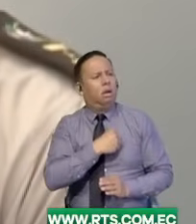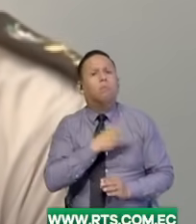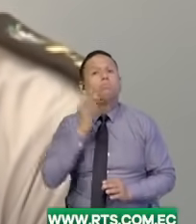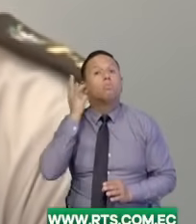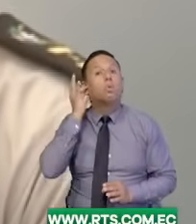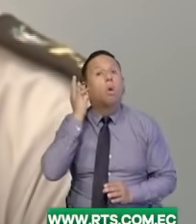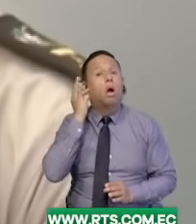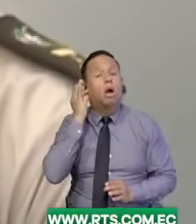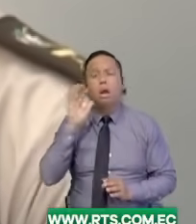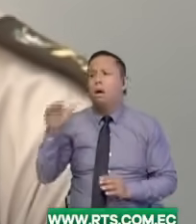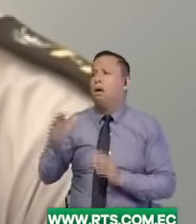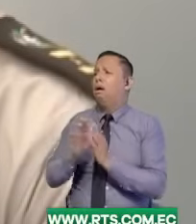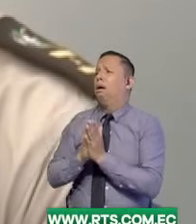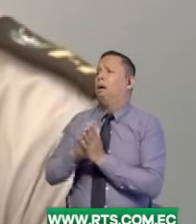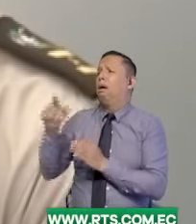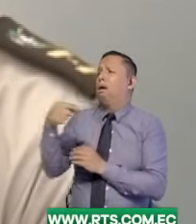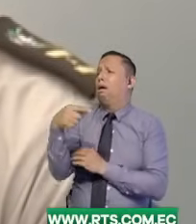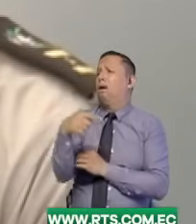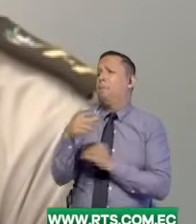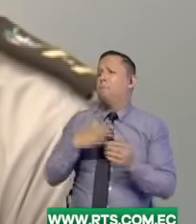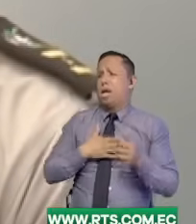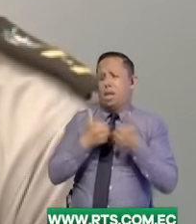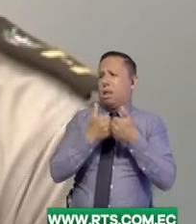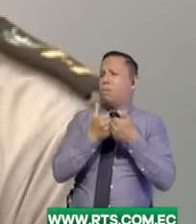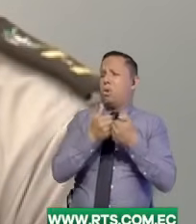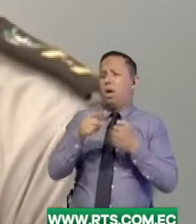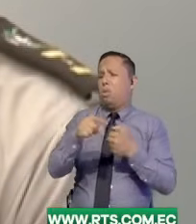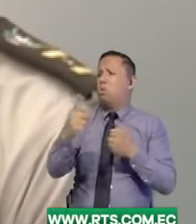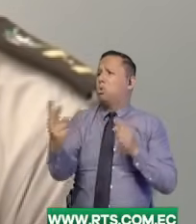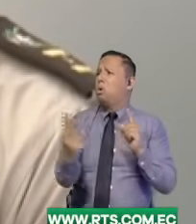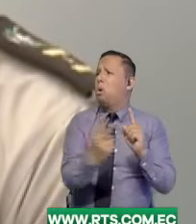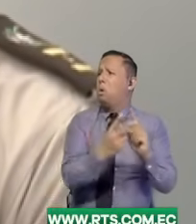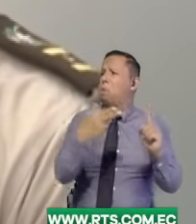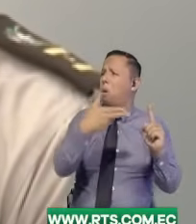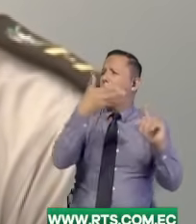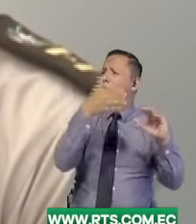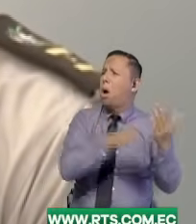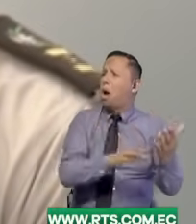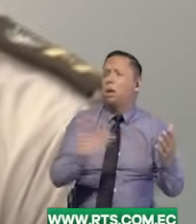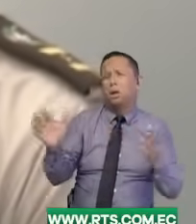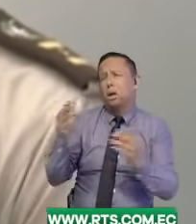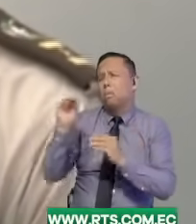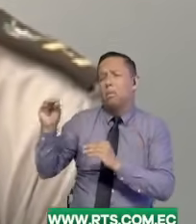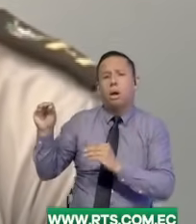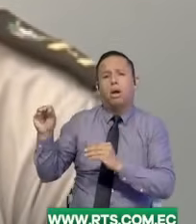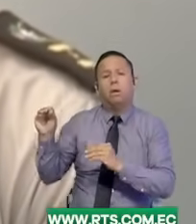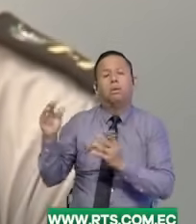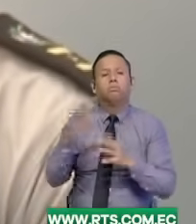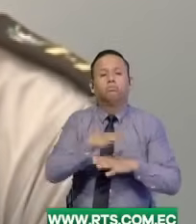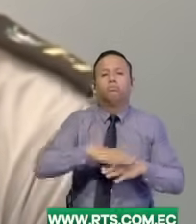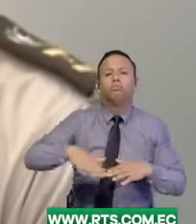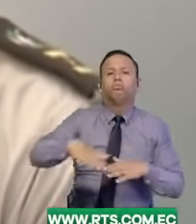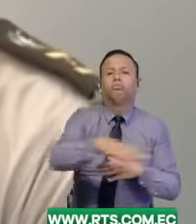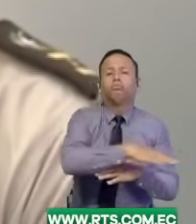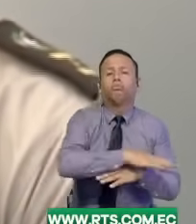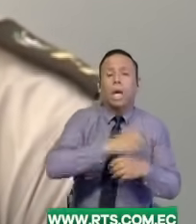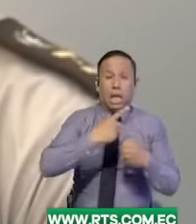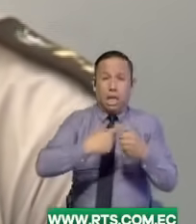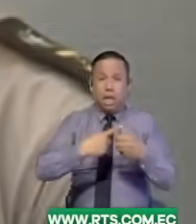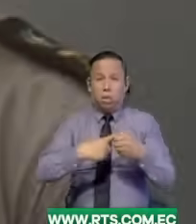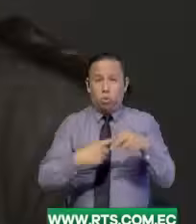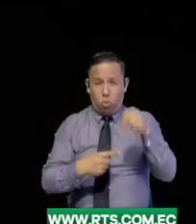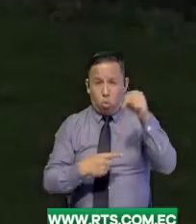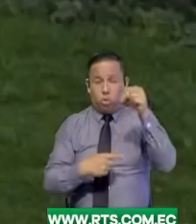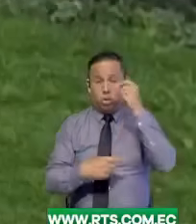la amiga que denunciaba que el enamorado había sido víctima de un robo con un arma de fuego. El sector de Cochapamba, en la cancha de fútbol